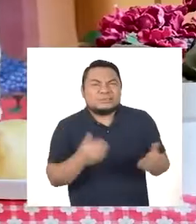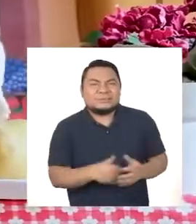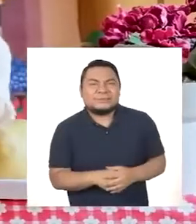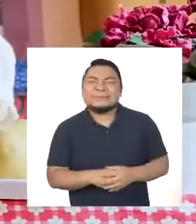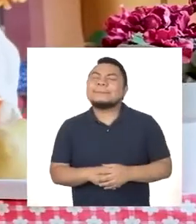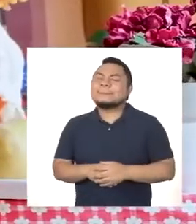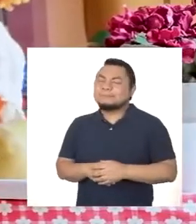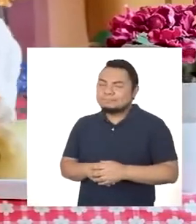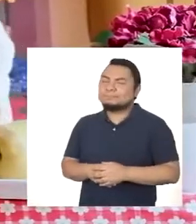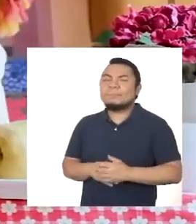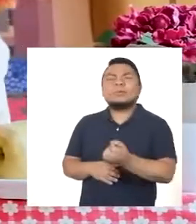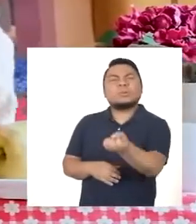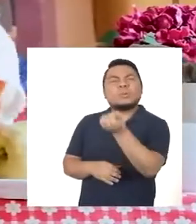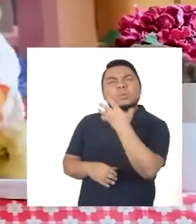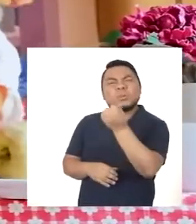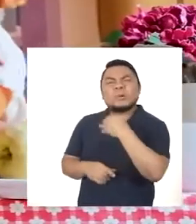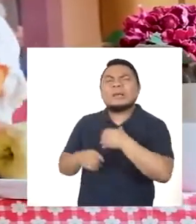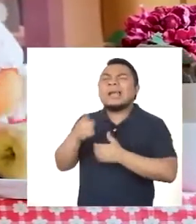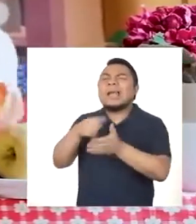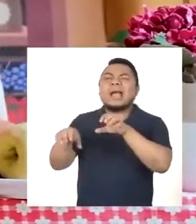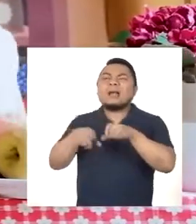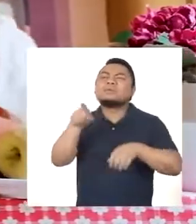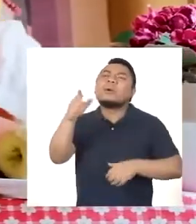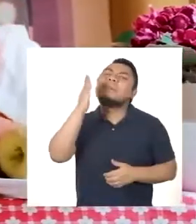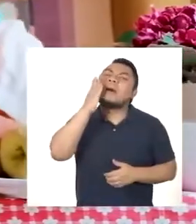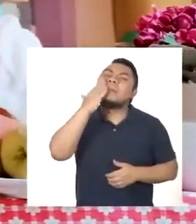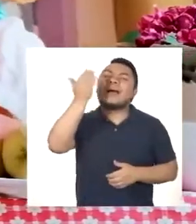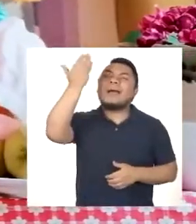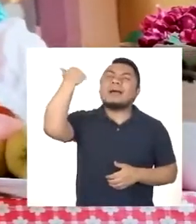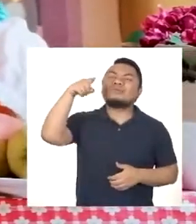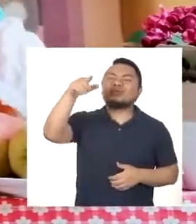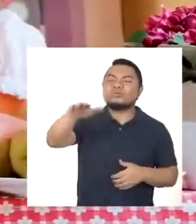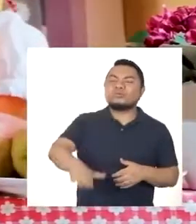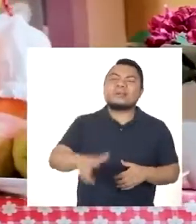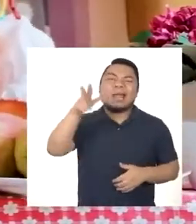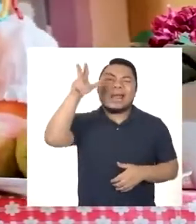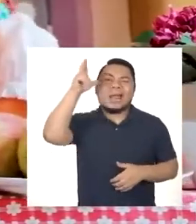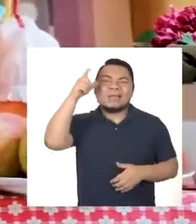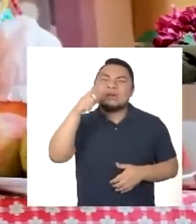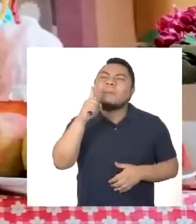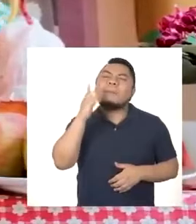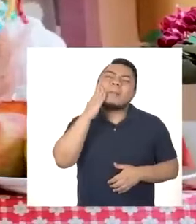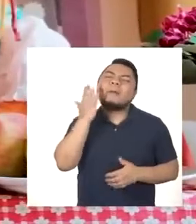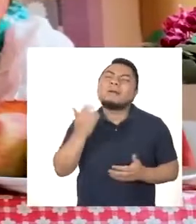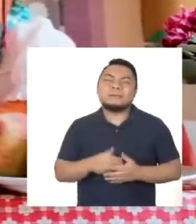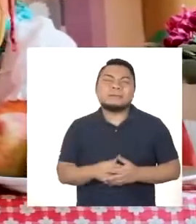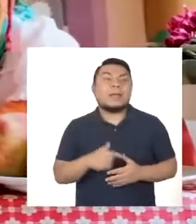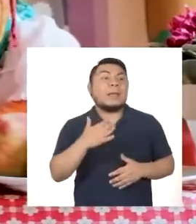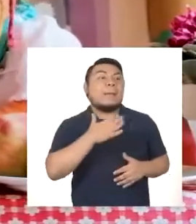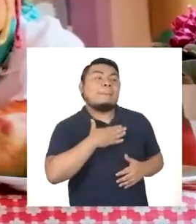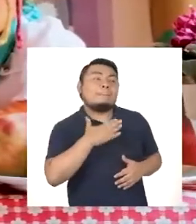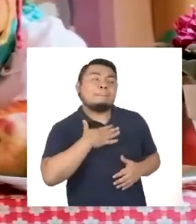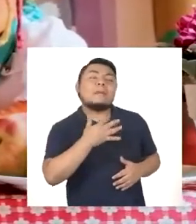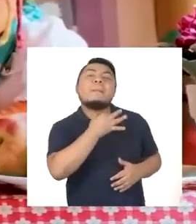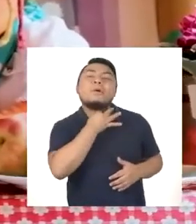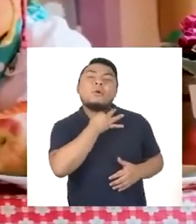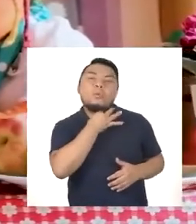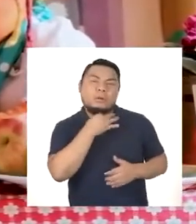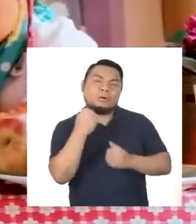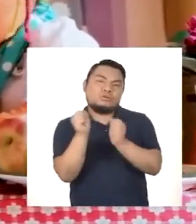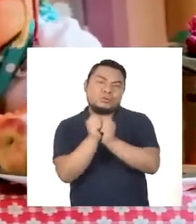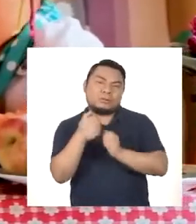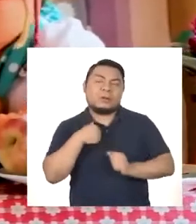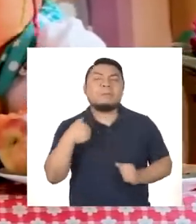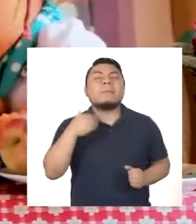Cuéntame, Juanita. ¿Qué hacía tu mamá cuando hacías travesuras de niña? A mí me crió mi abuela, porque mi mamá tenía que